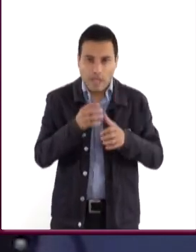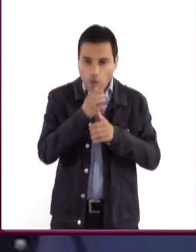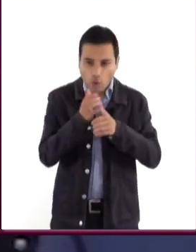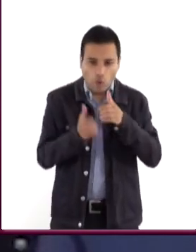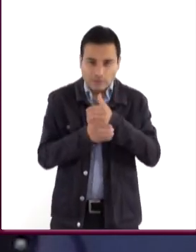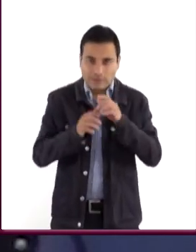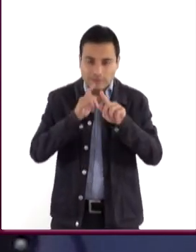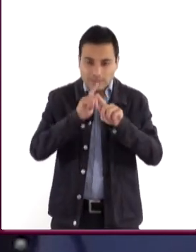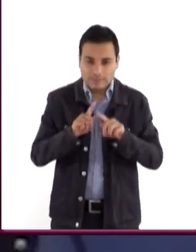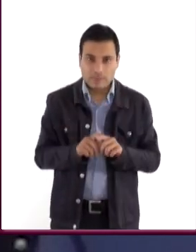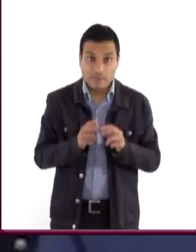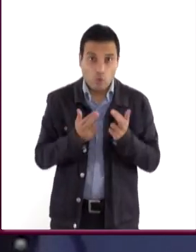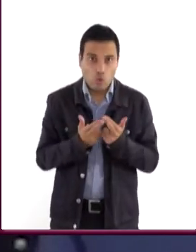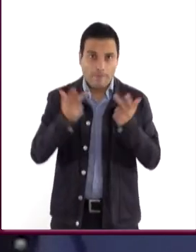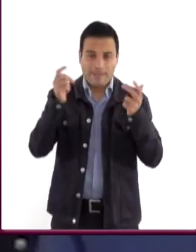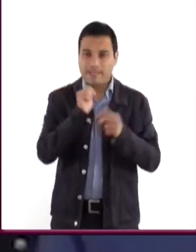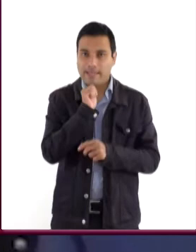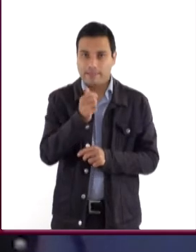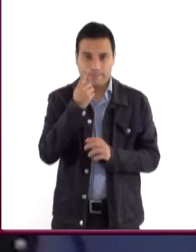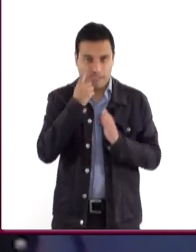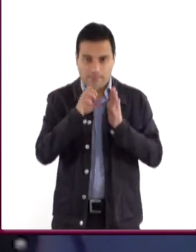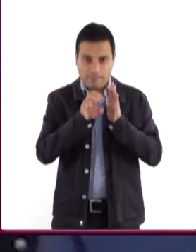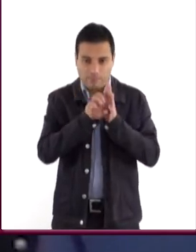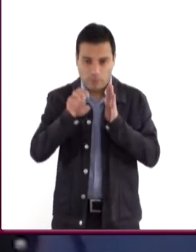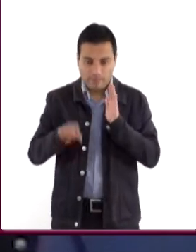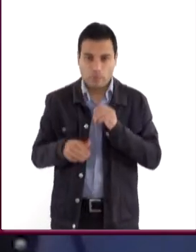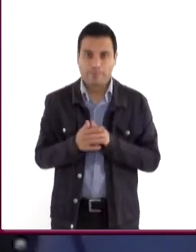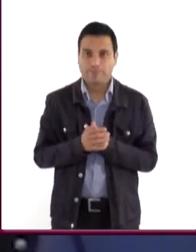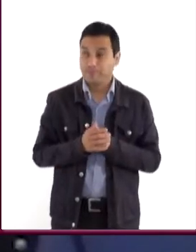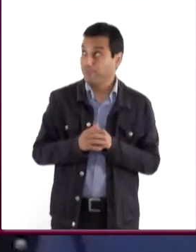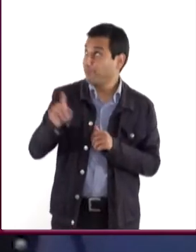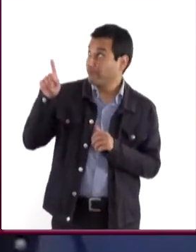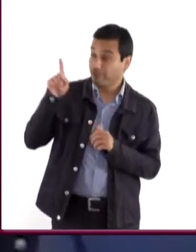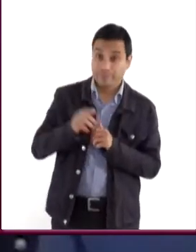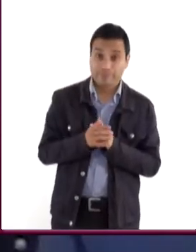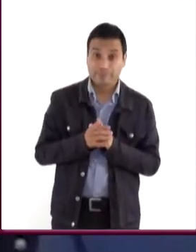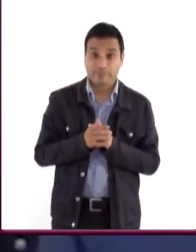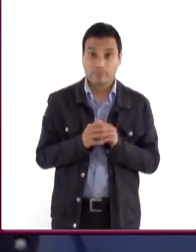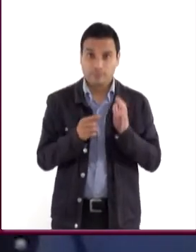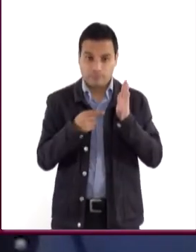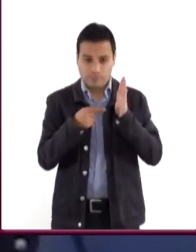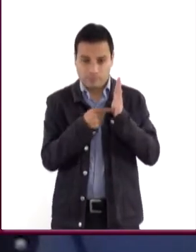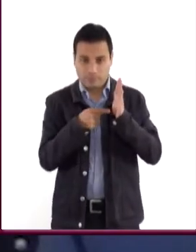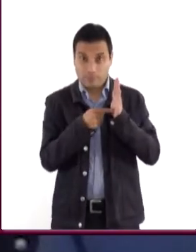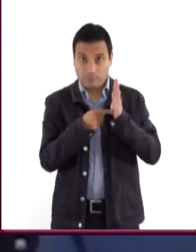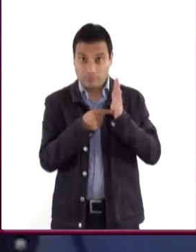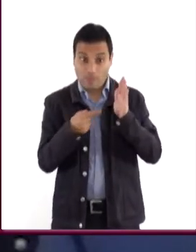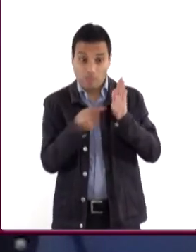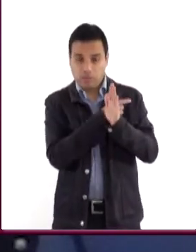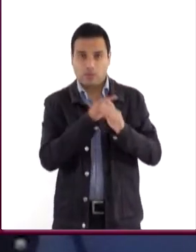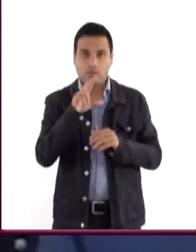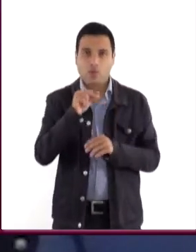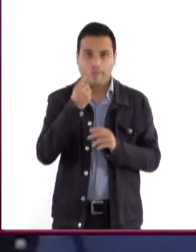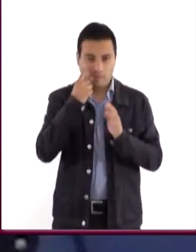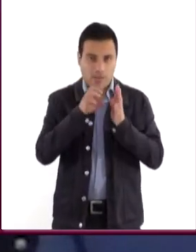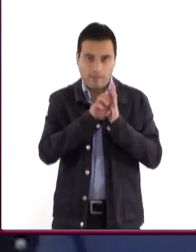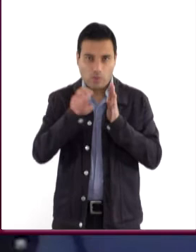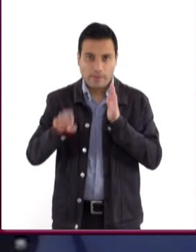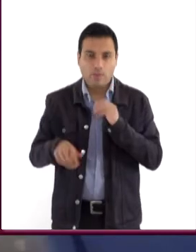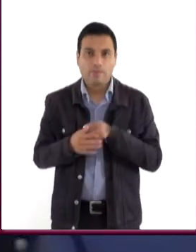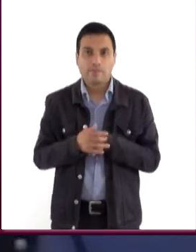y que no se rompan. Por ejemplo, una vez más, aquí no perforo la piel, pero si pongo un alfiler con la